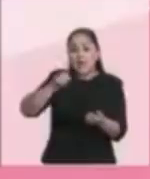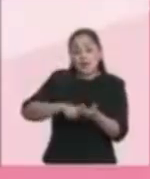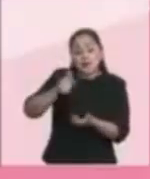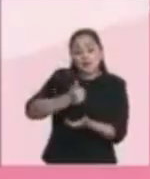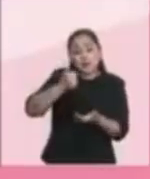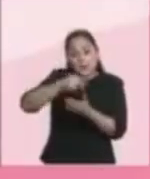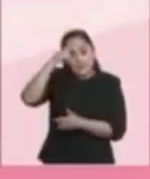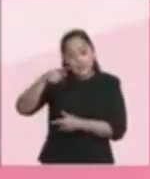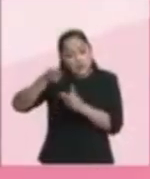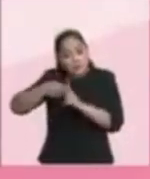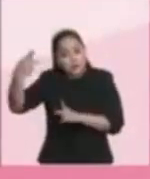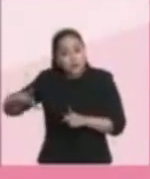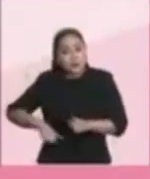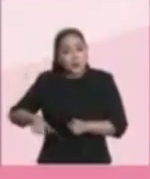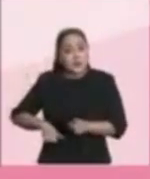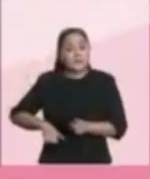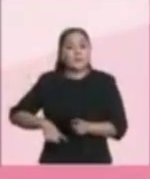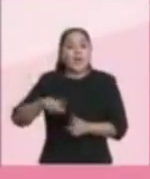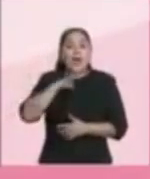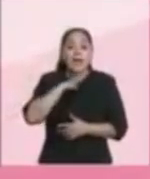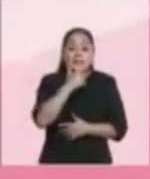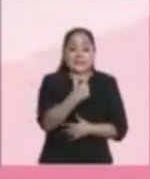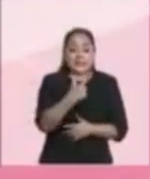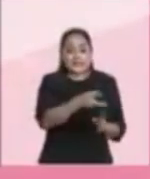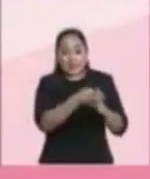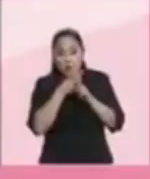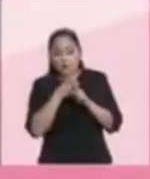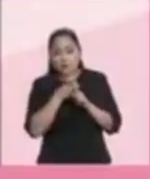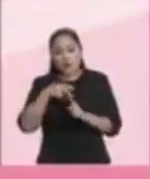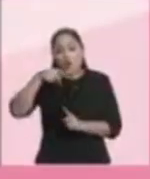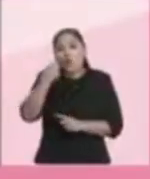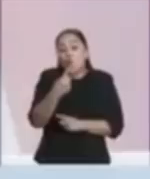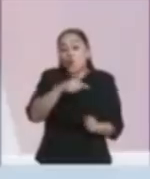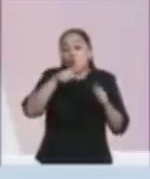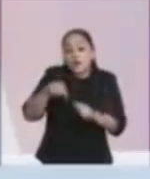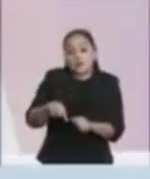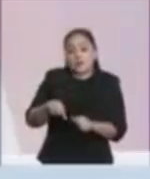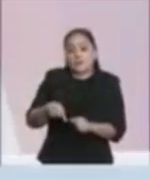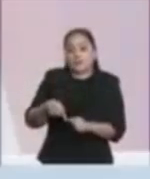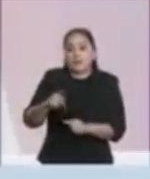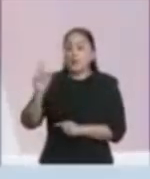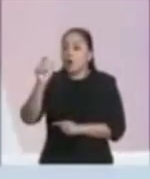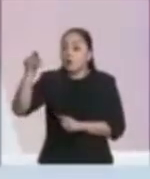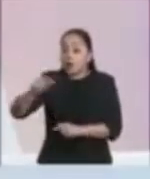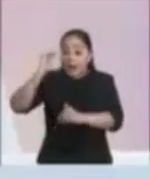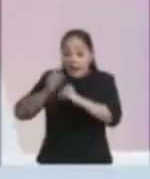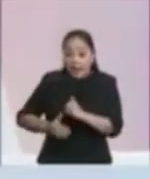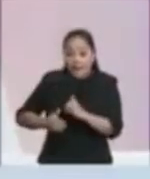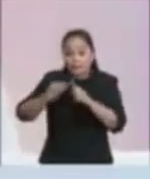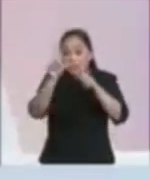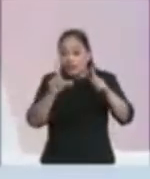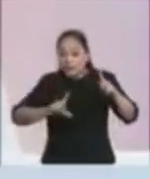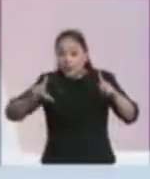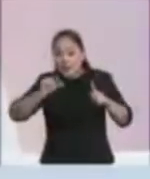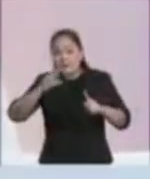México, 1 de cada 7 secuestros se daban aquí. Cuando él se fue, casi la mitad de todos los secuestros del país se daban en la